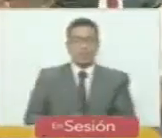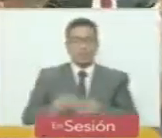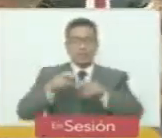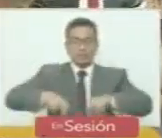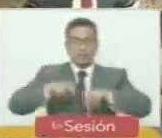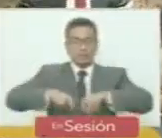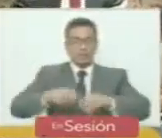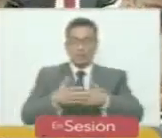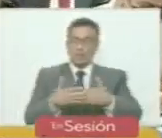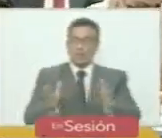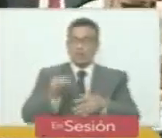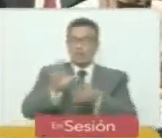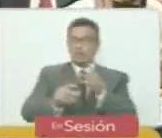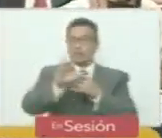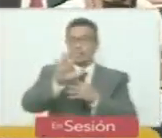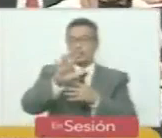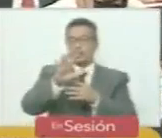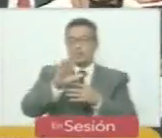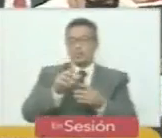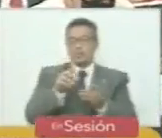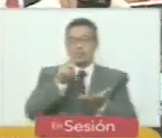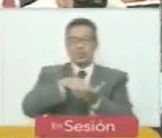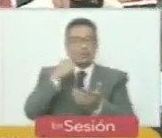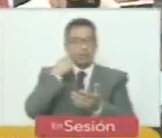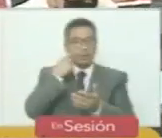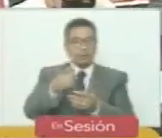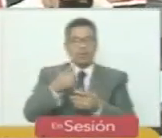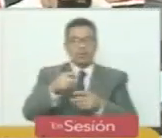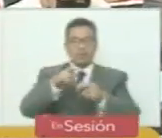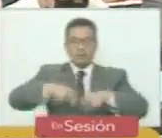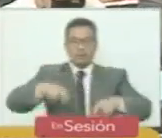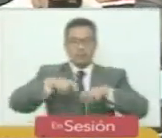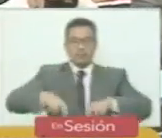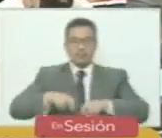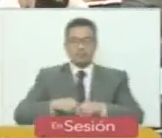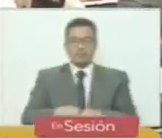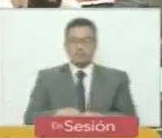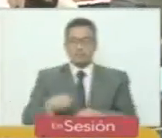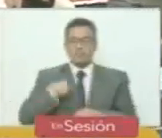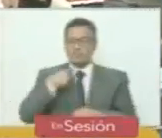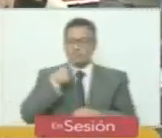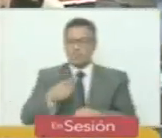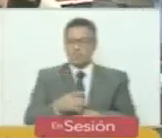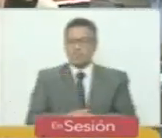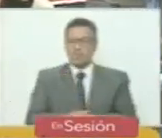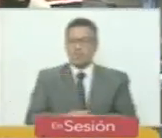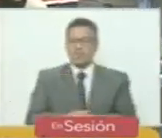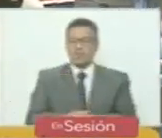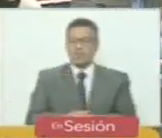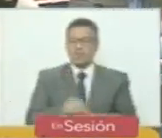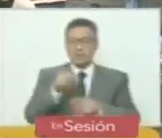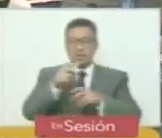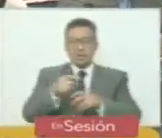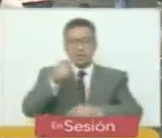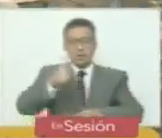investigación para 5 de los tripulantes que quedan pendientes por la investigación. Dice de nuevo el juez,